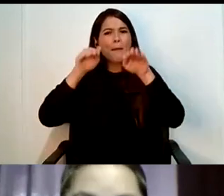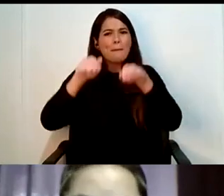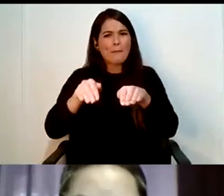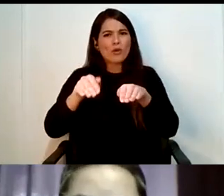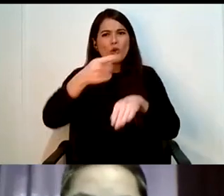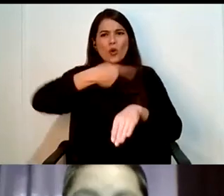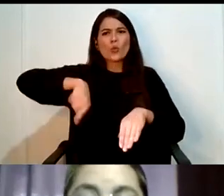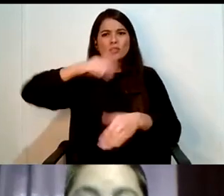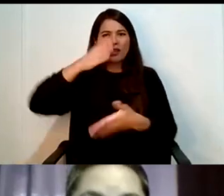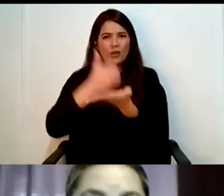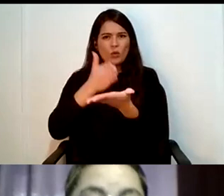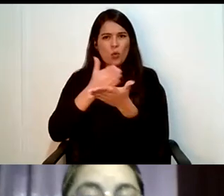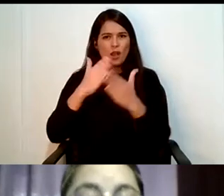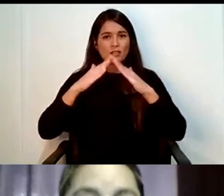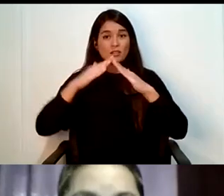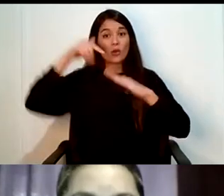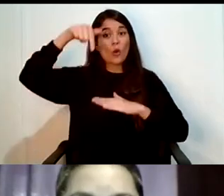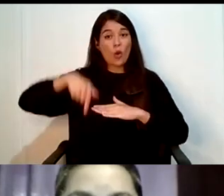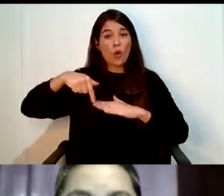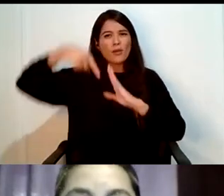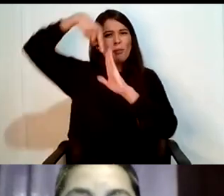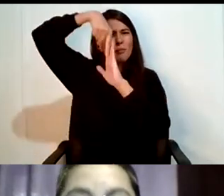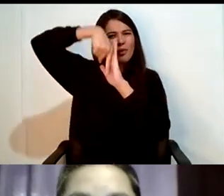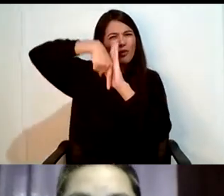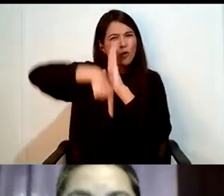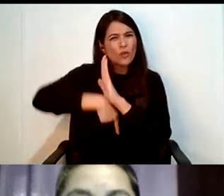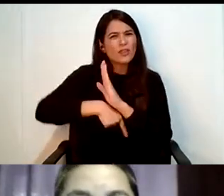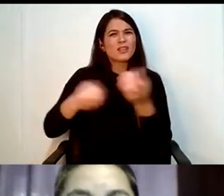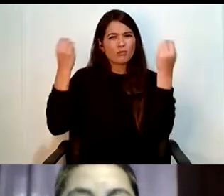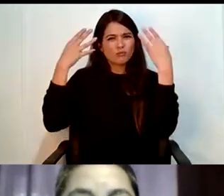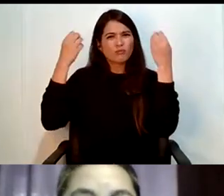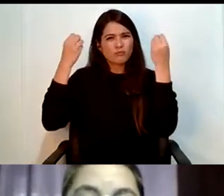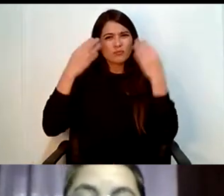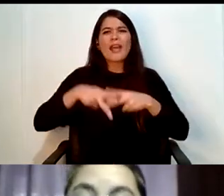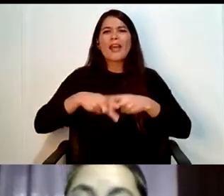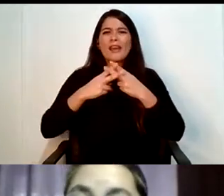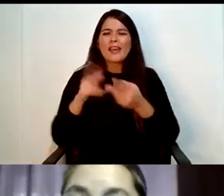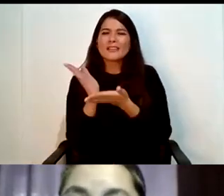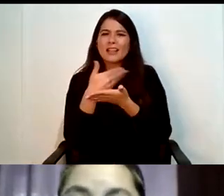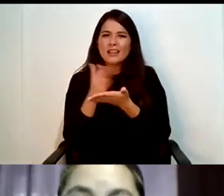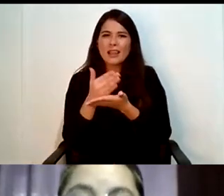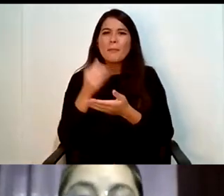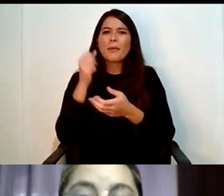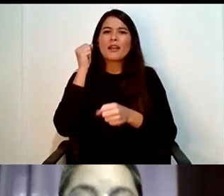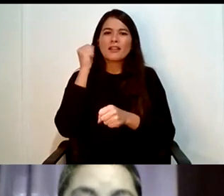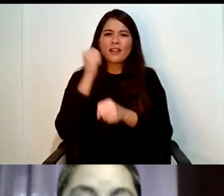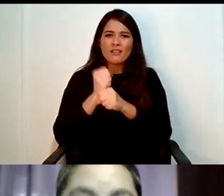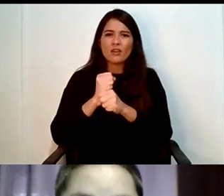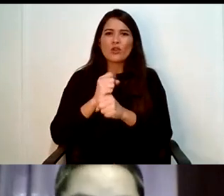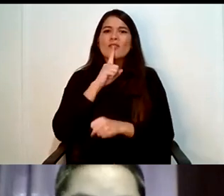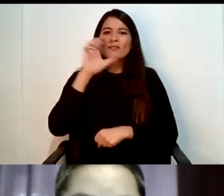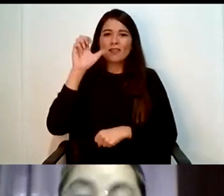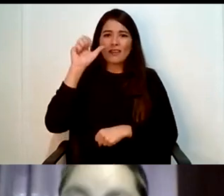nuestras escuelas. Hoy profundizaremos en estrategias para el trabajo con estudiantes en trastorno del